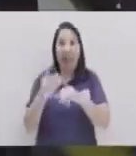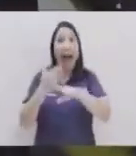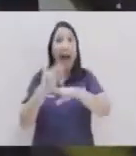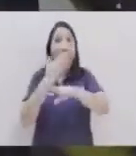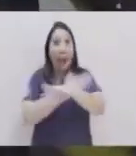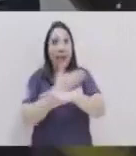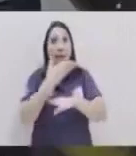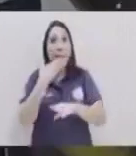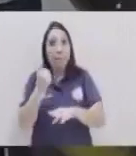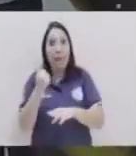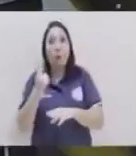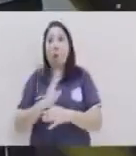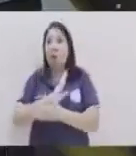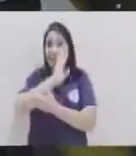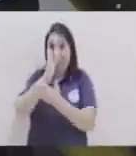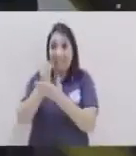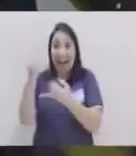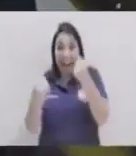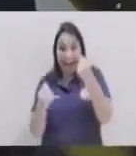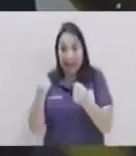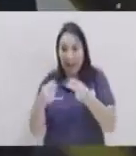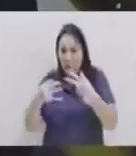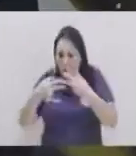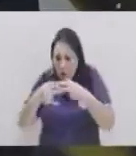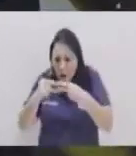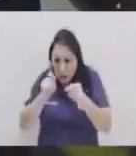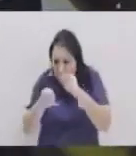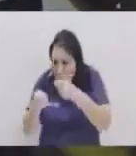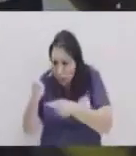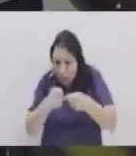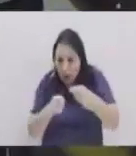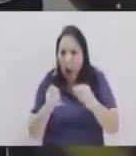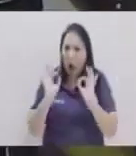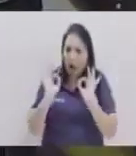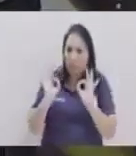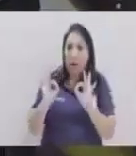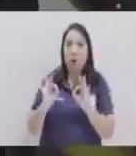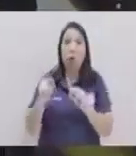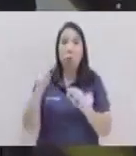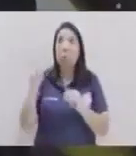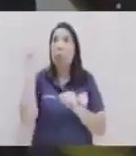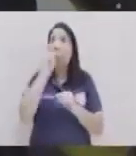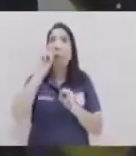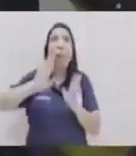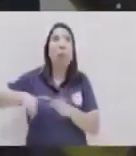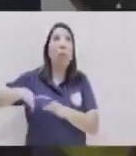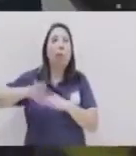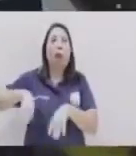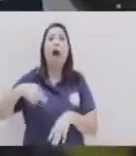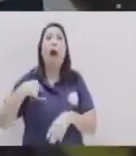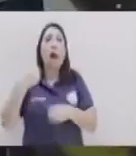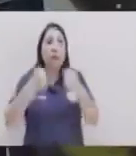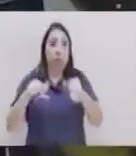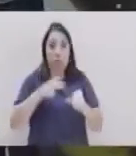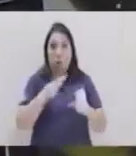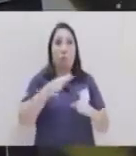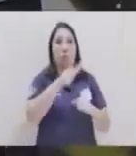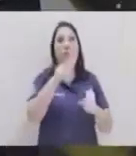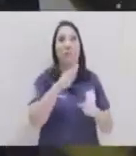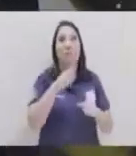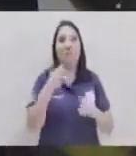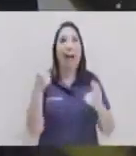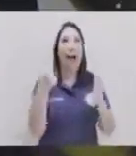sus frenos, no hubiera tenido ese inconveniente? Y entonces no se hubiera perdido un poco de tiempo y